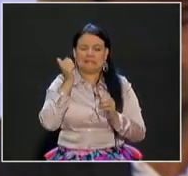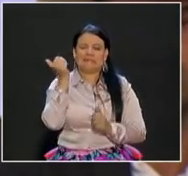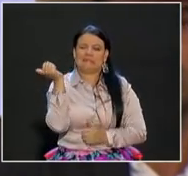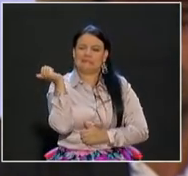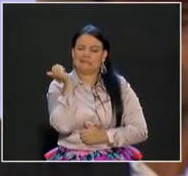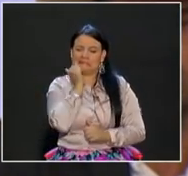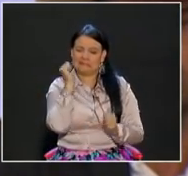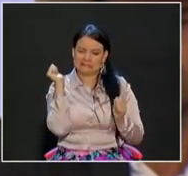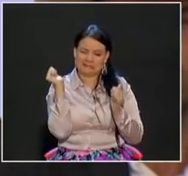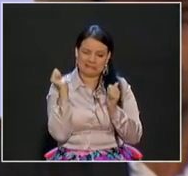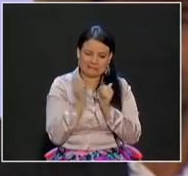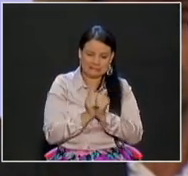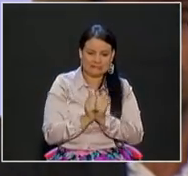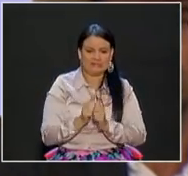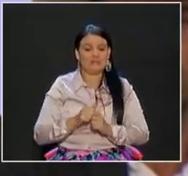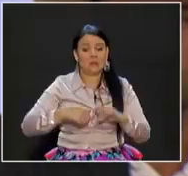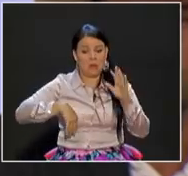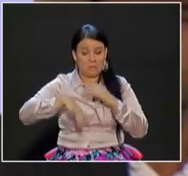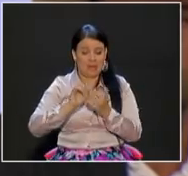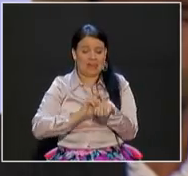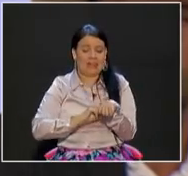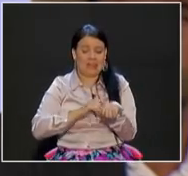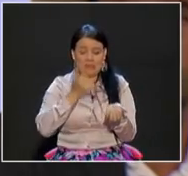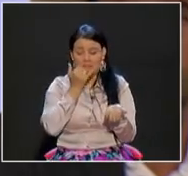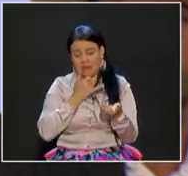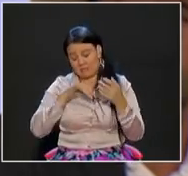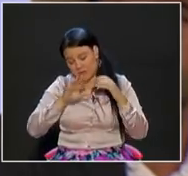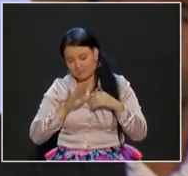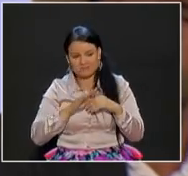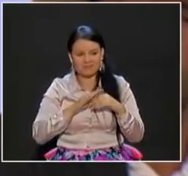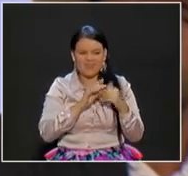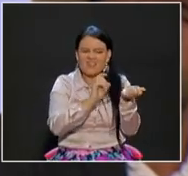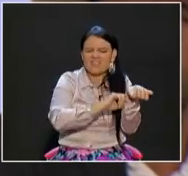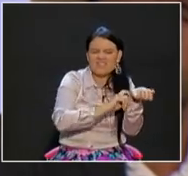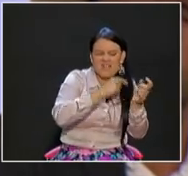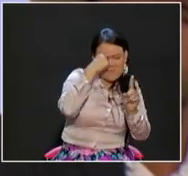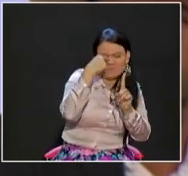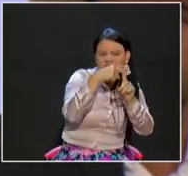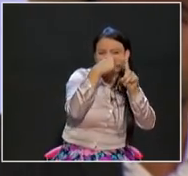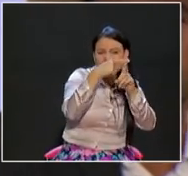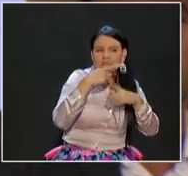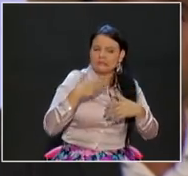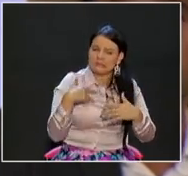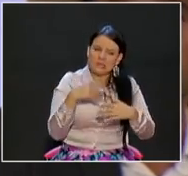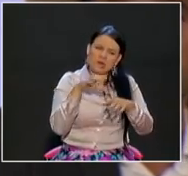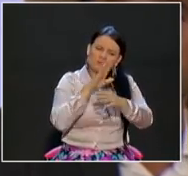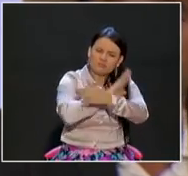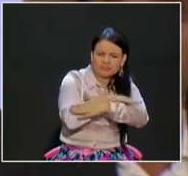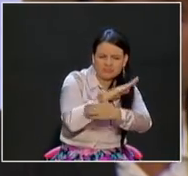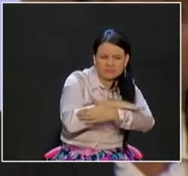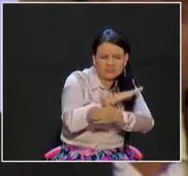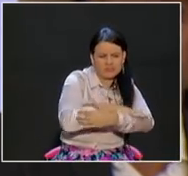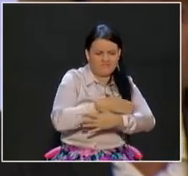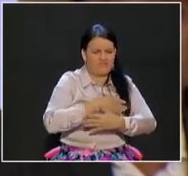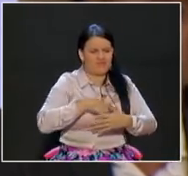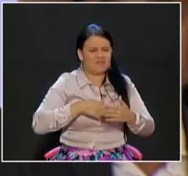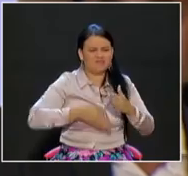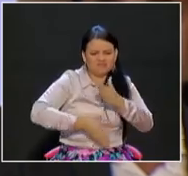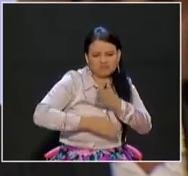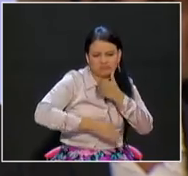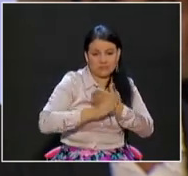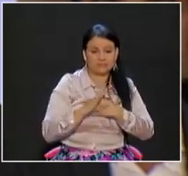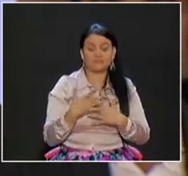mi principal defecto pero también mi cualidad es la constancia y la disciplina y hoy en este debate quiero